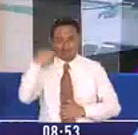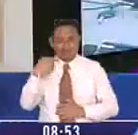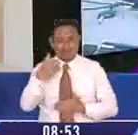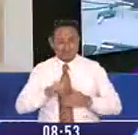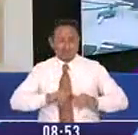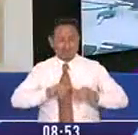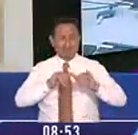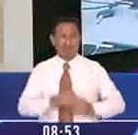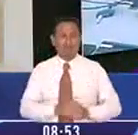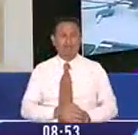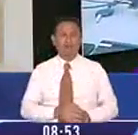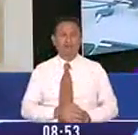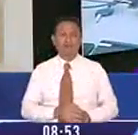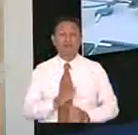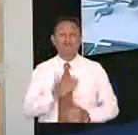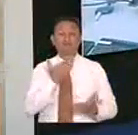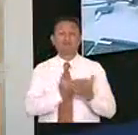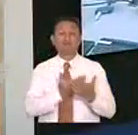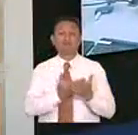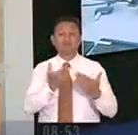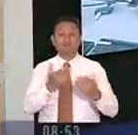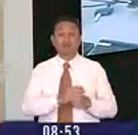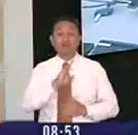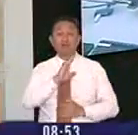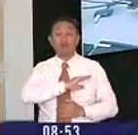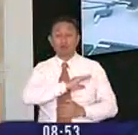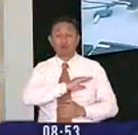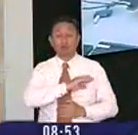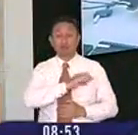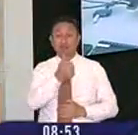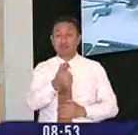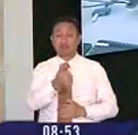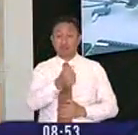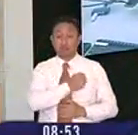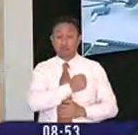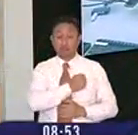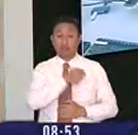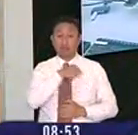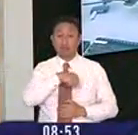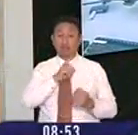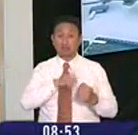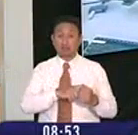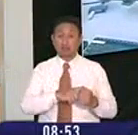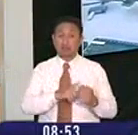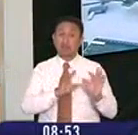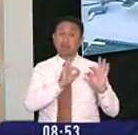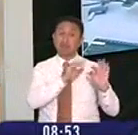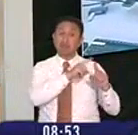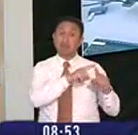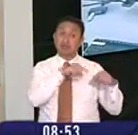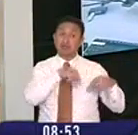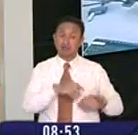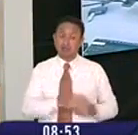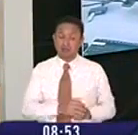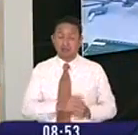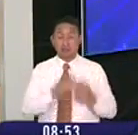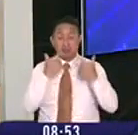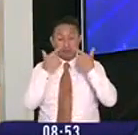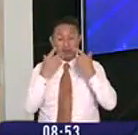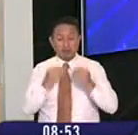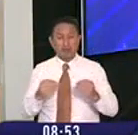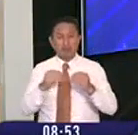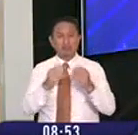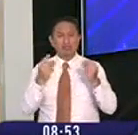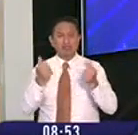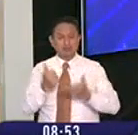Seguimos con ustedes. Muy buenos días. Muy bien, es el municipio, sala de monitoreo propia para la ciudad. Con eso vamos a estar intensificando las acciones que